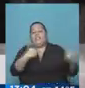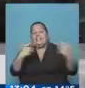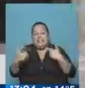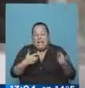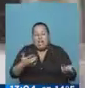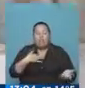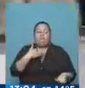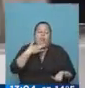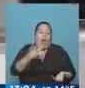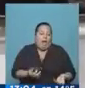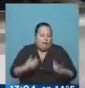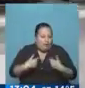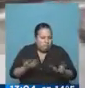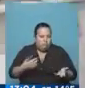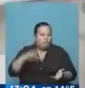sonaron